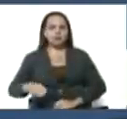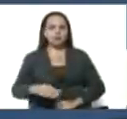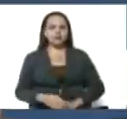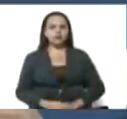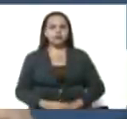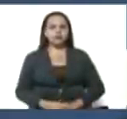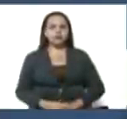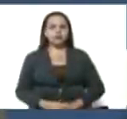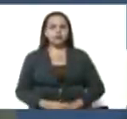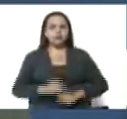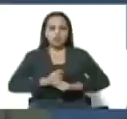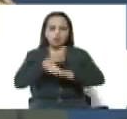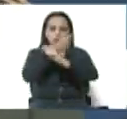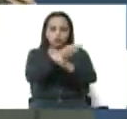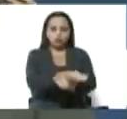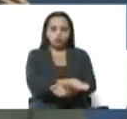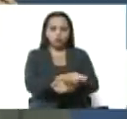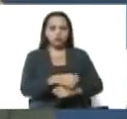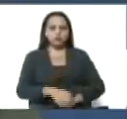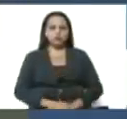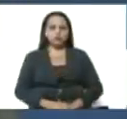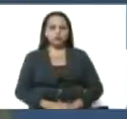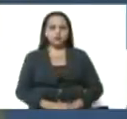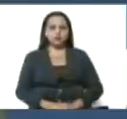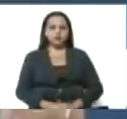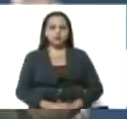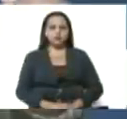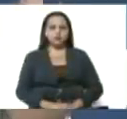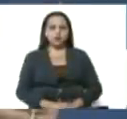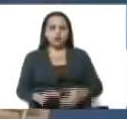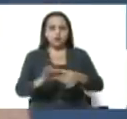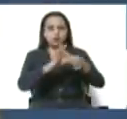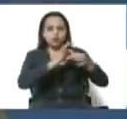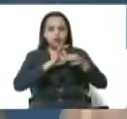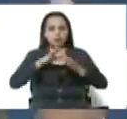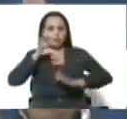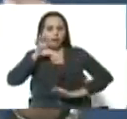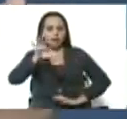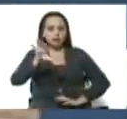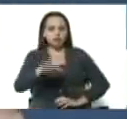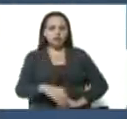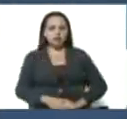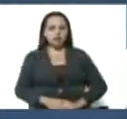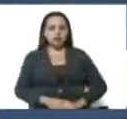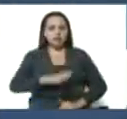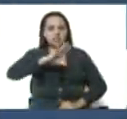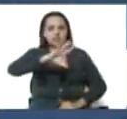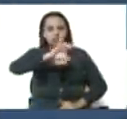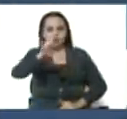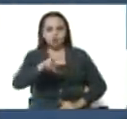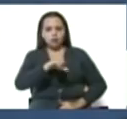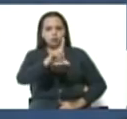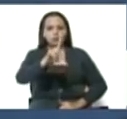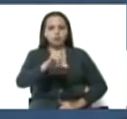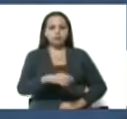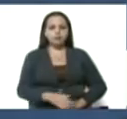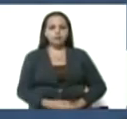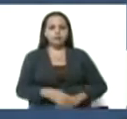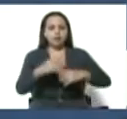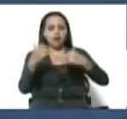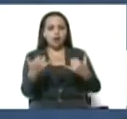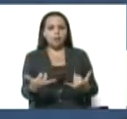de graduaciones de unidad patriótica de 5 de julio y